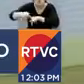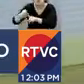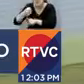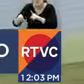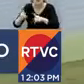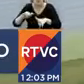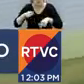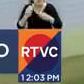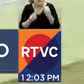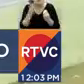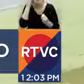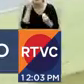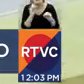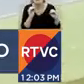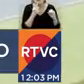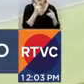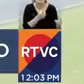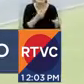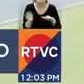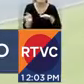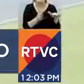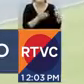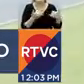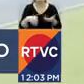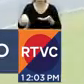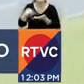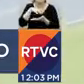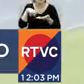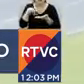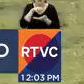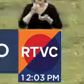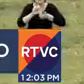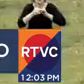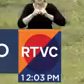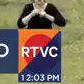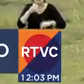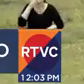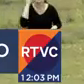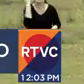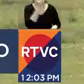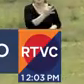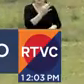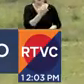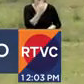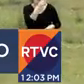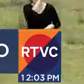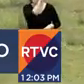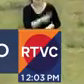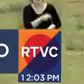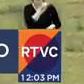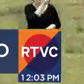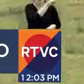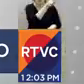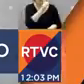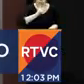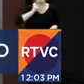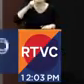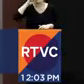en Santander. Deportistas de la Liga de Atletismo señalan que uno de los entrenadores las agredió